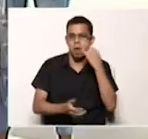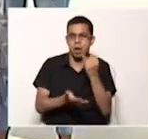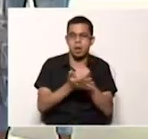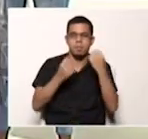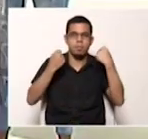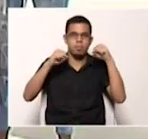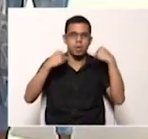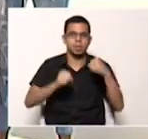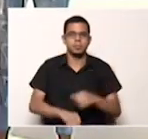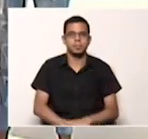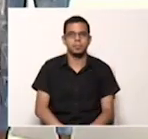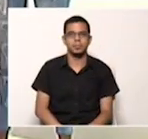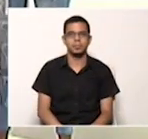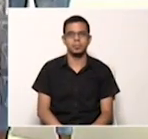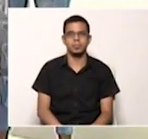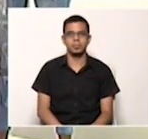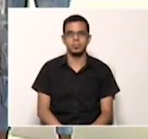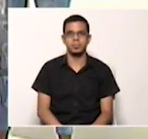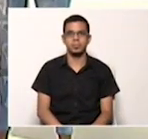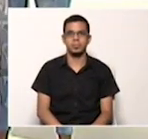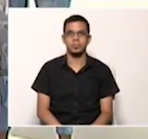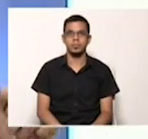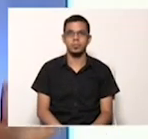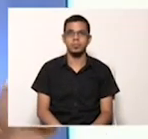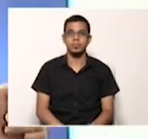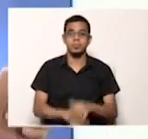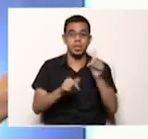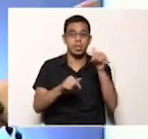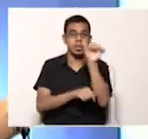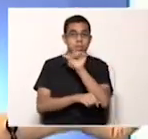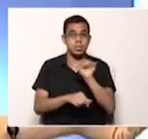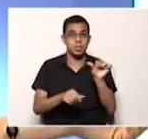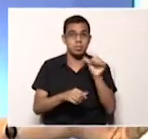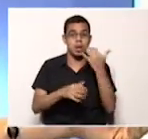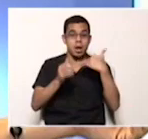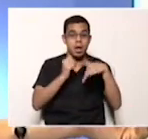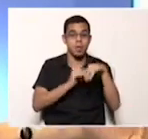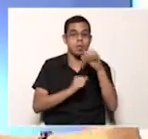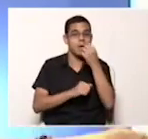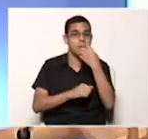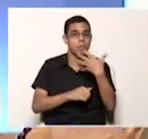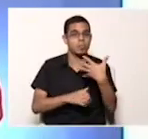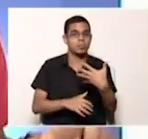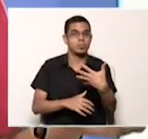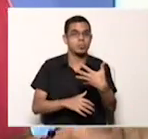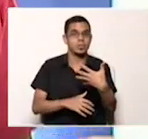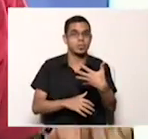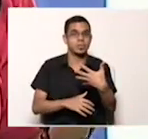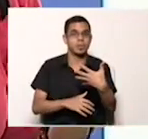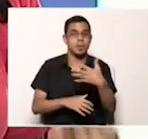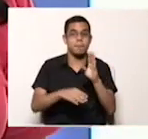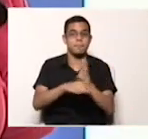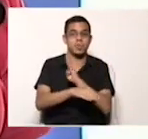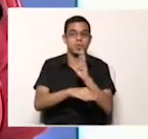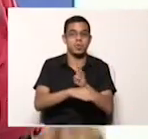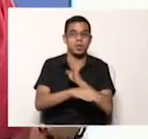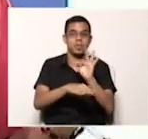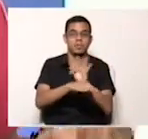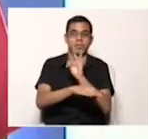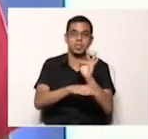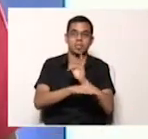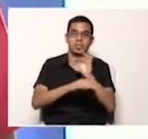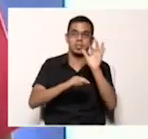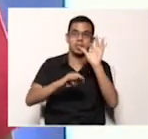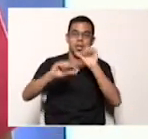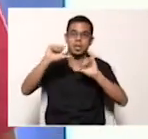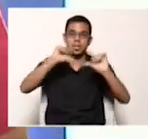bueno. ejercicio. Les tenemos una buena noticia esta semana. Para el Vale. área de ciencias naturales, biología, física, química